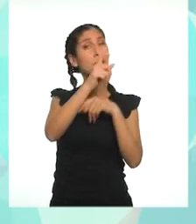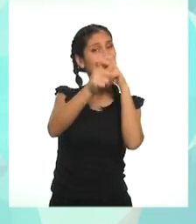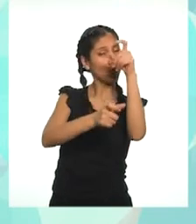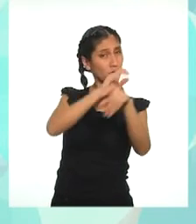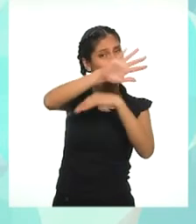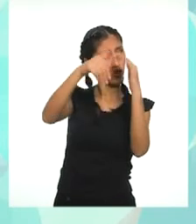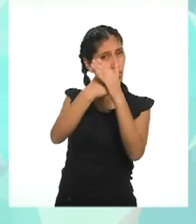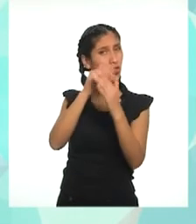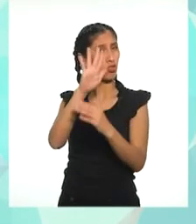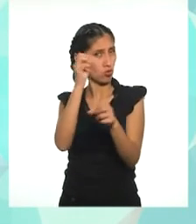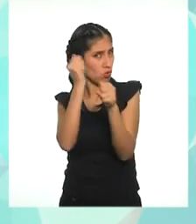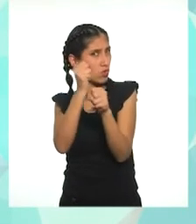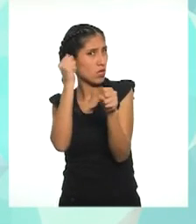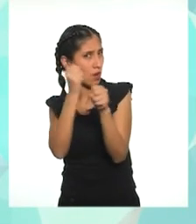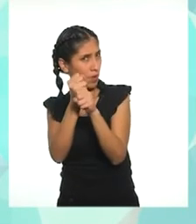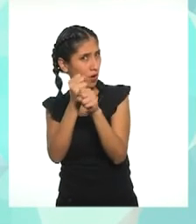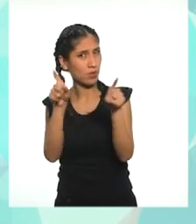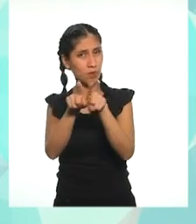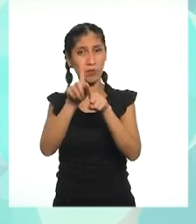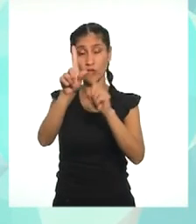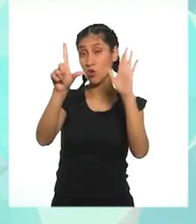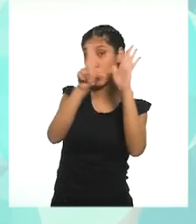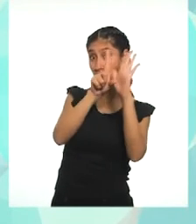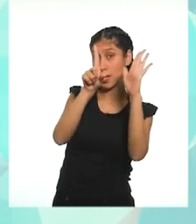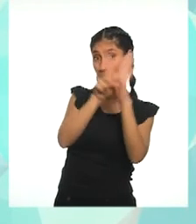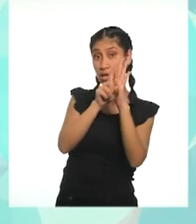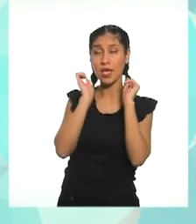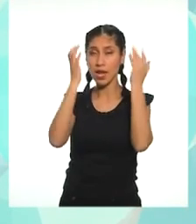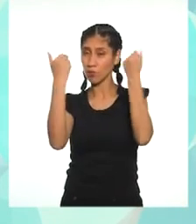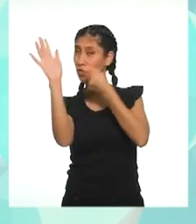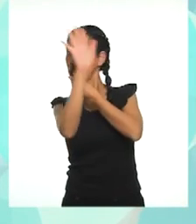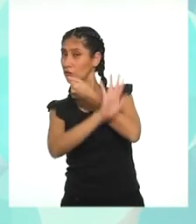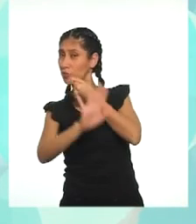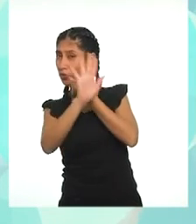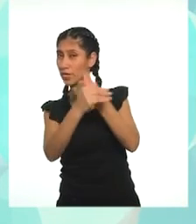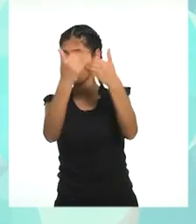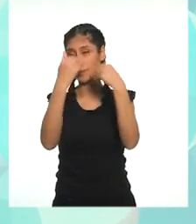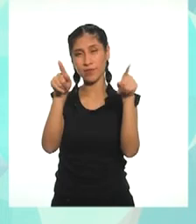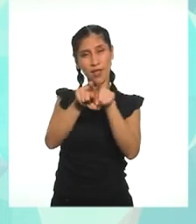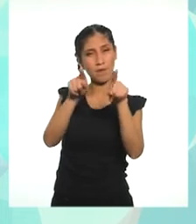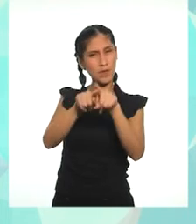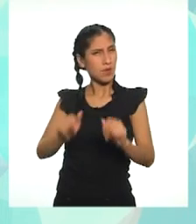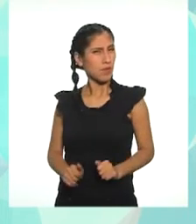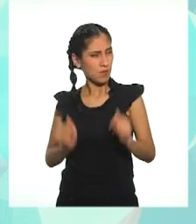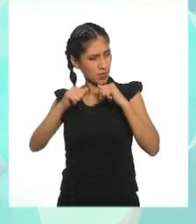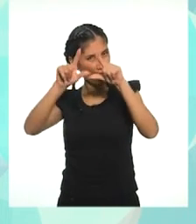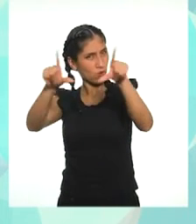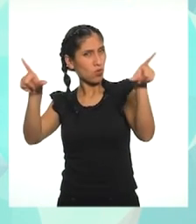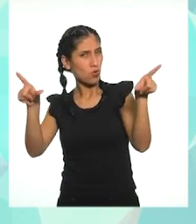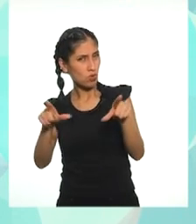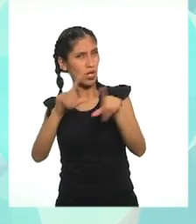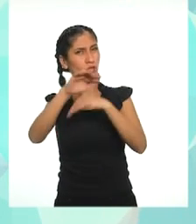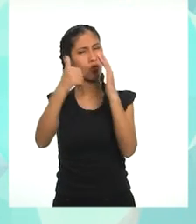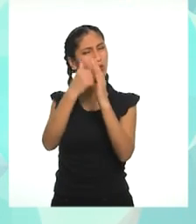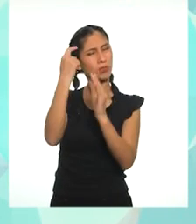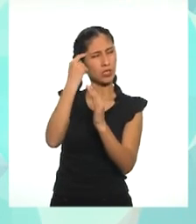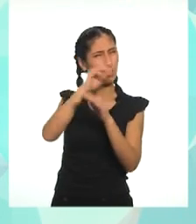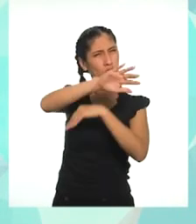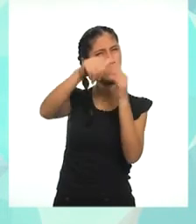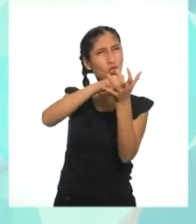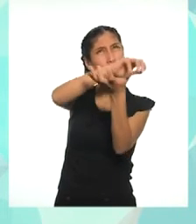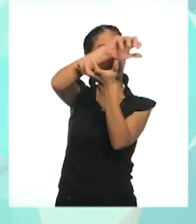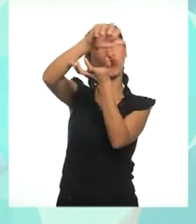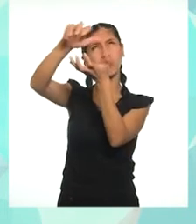los peruanos, con leyes más justas que protejan a la mujer y vivir en una sociedad con conciencia de cuidar nuestro medio ambiente, en